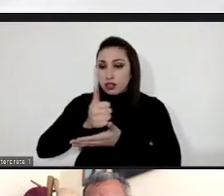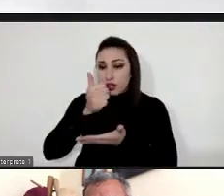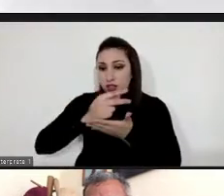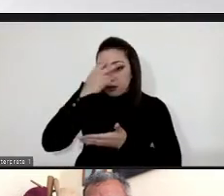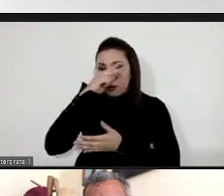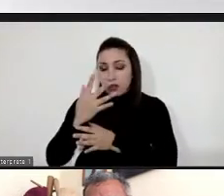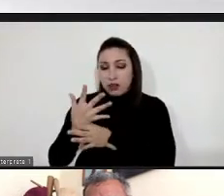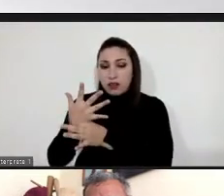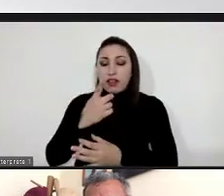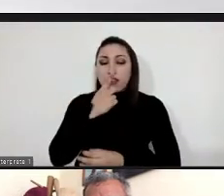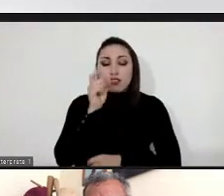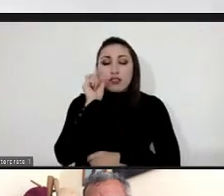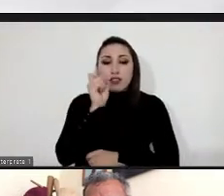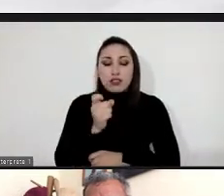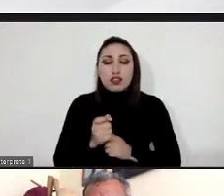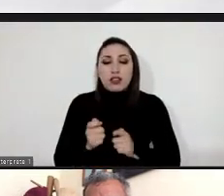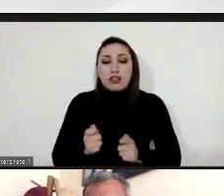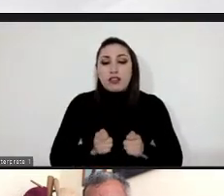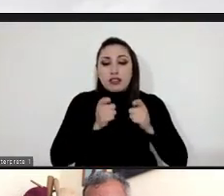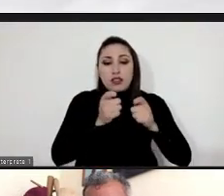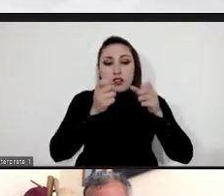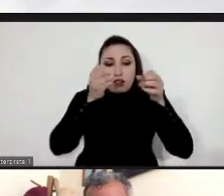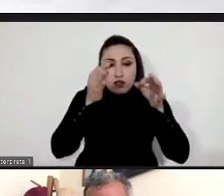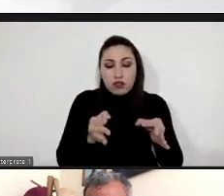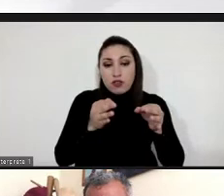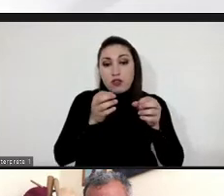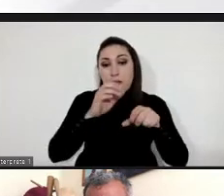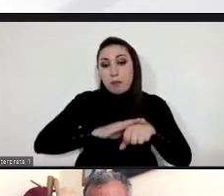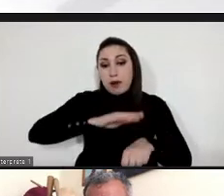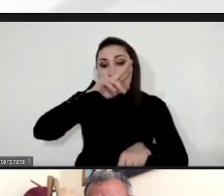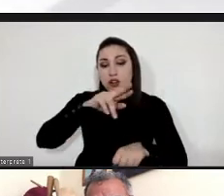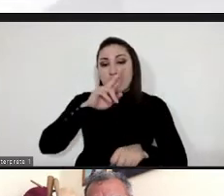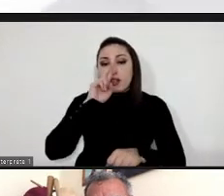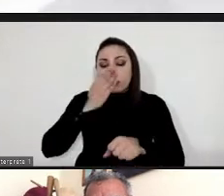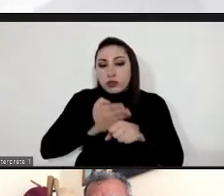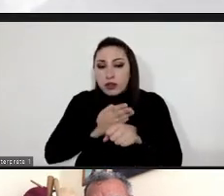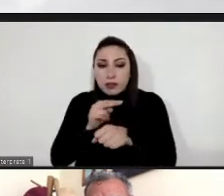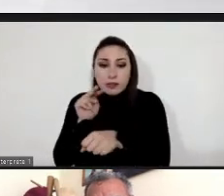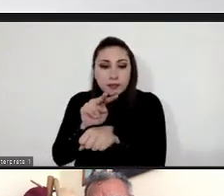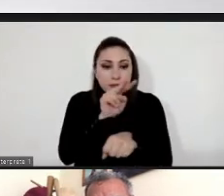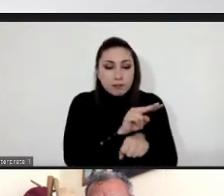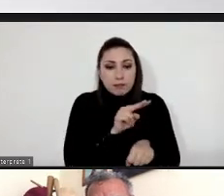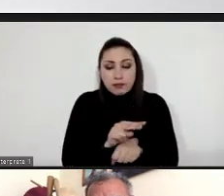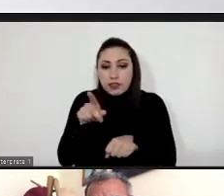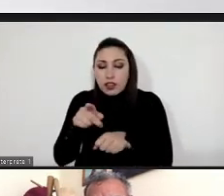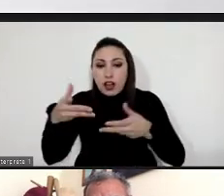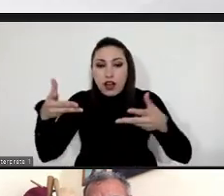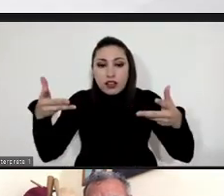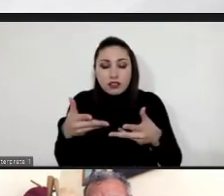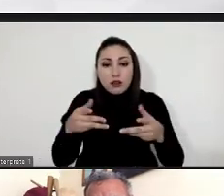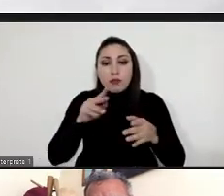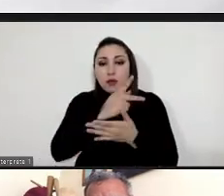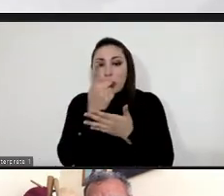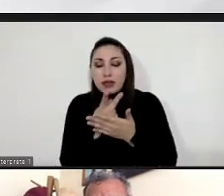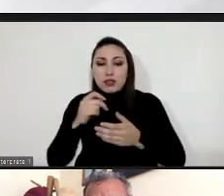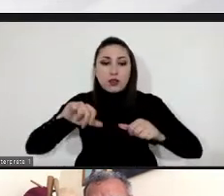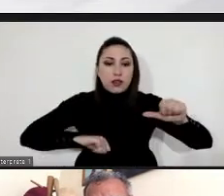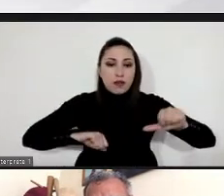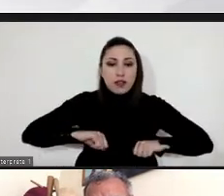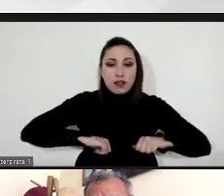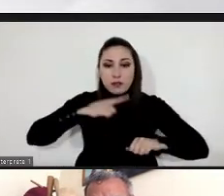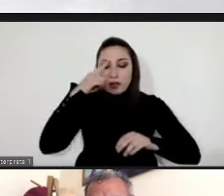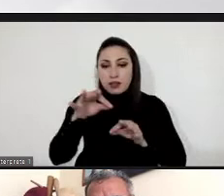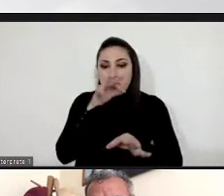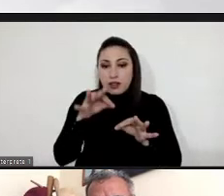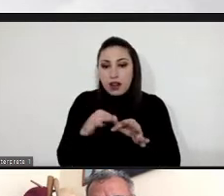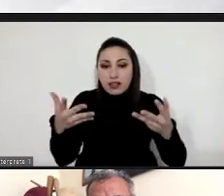que corresponde a la Oficialía Mayor la coordinación y ejecución de tareas que permitan el mejor cumplimiento de las funciones